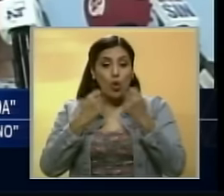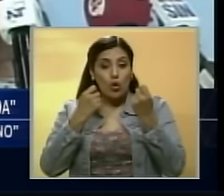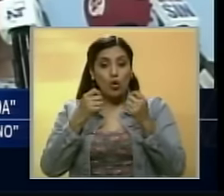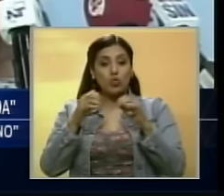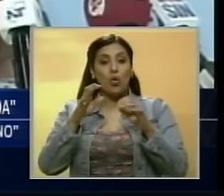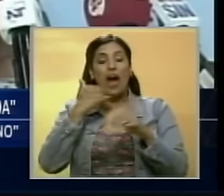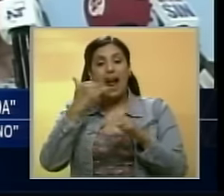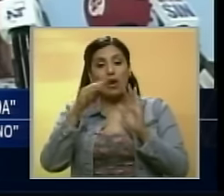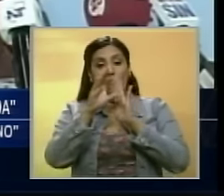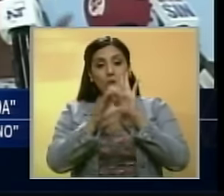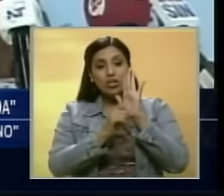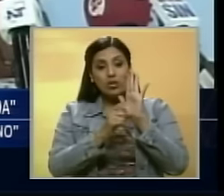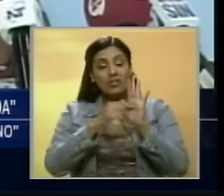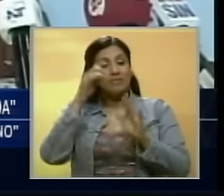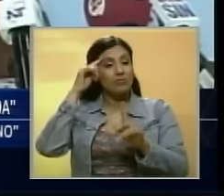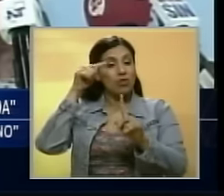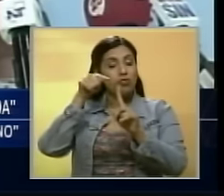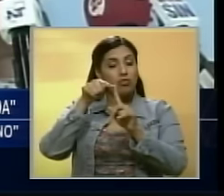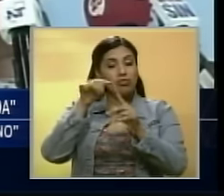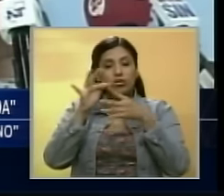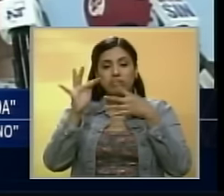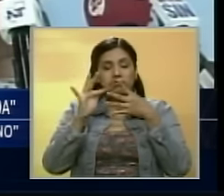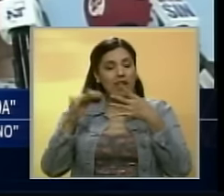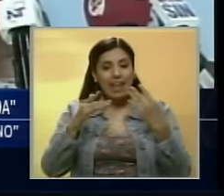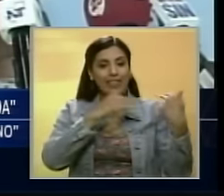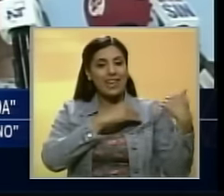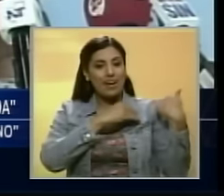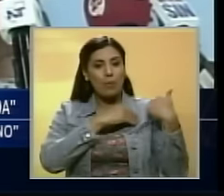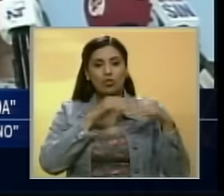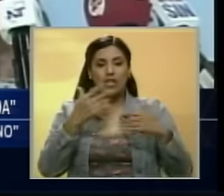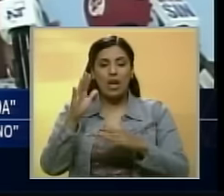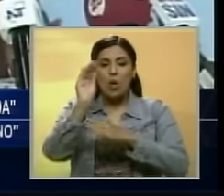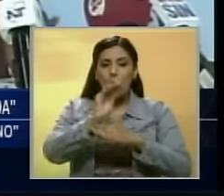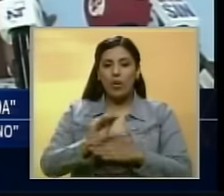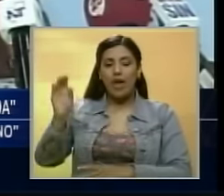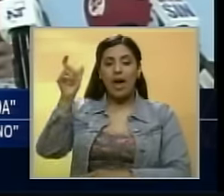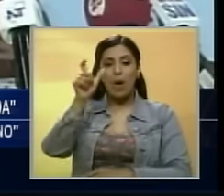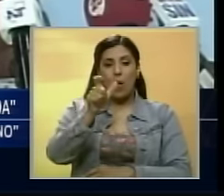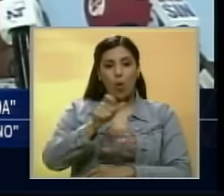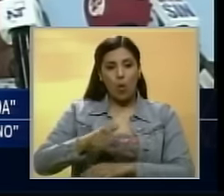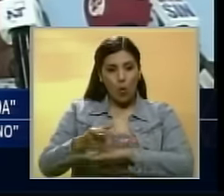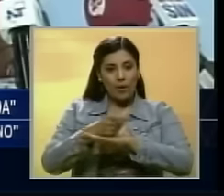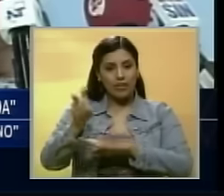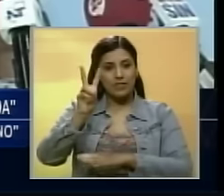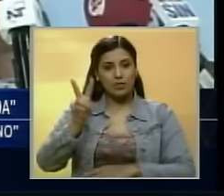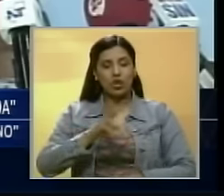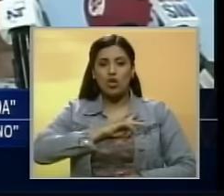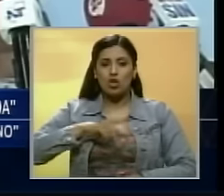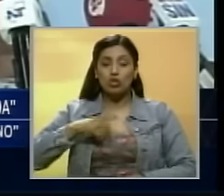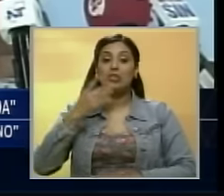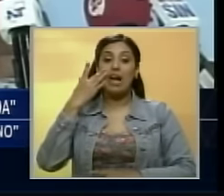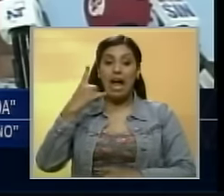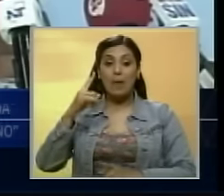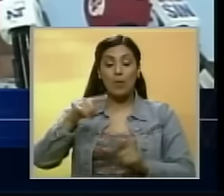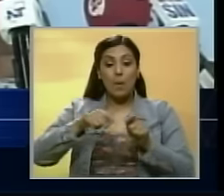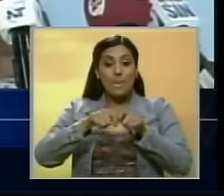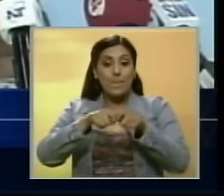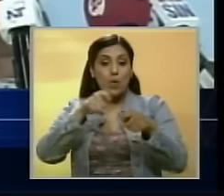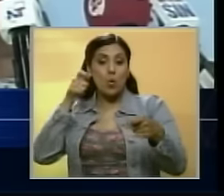constitucional del país la función de la carta democrática correspondería en proteger al gobierno venezolano nosotos insistimos si se diera una